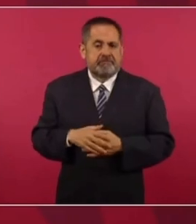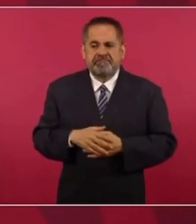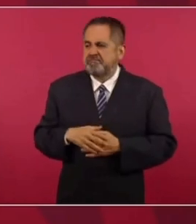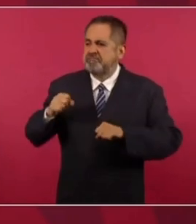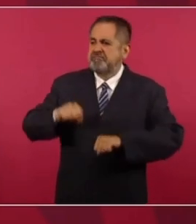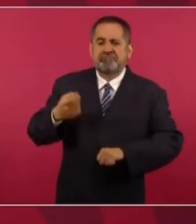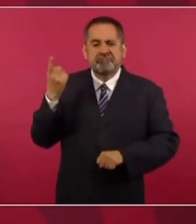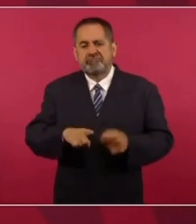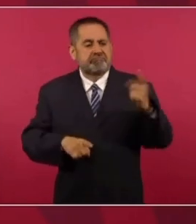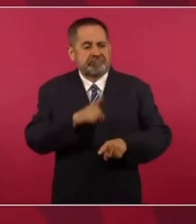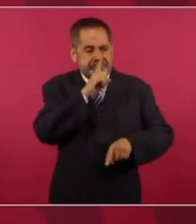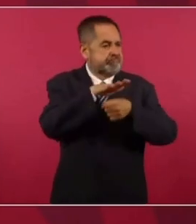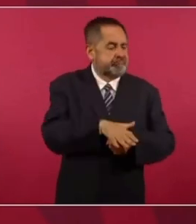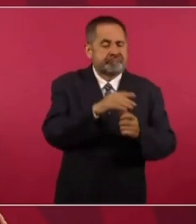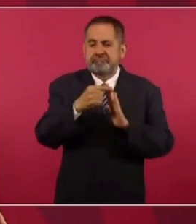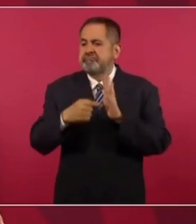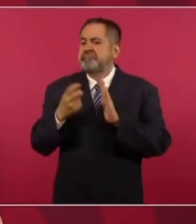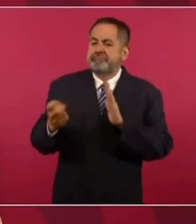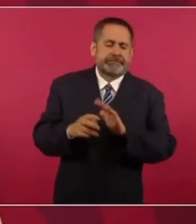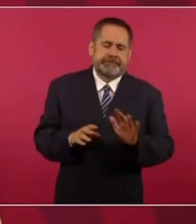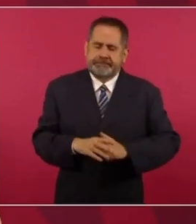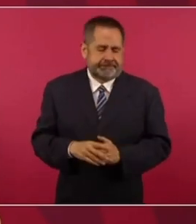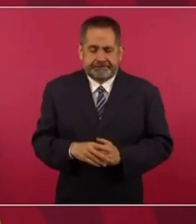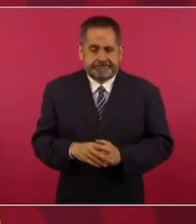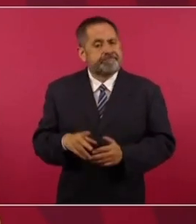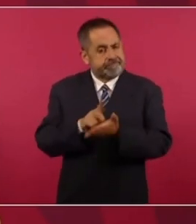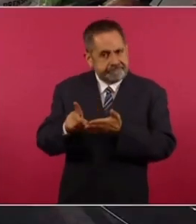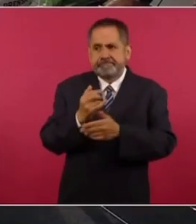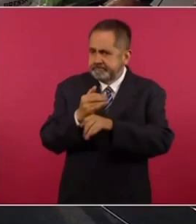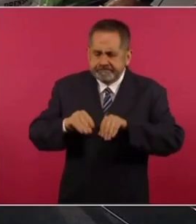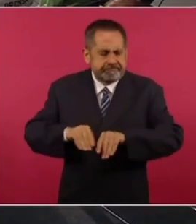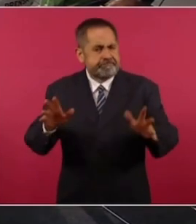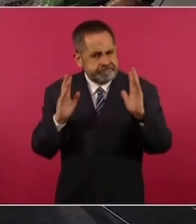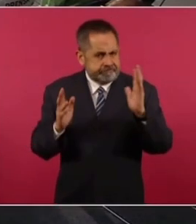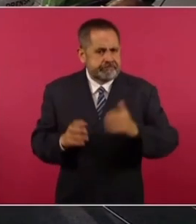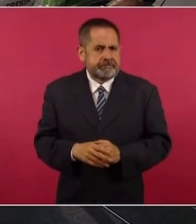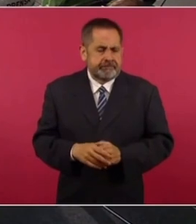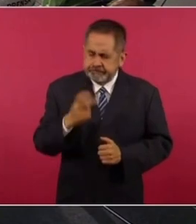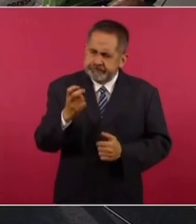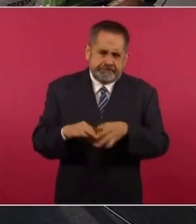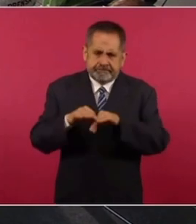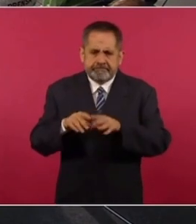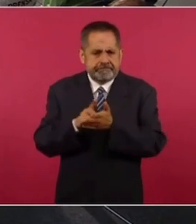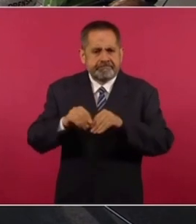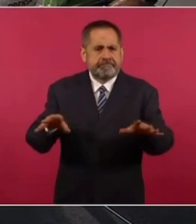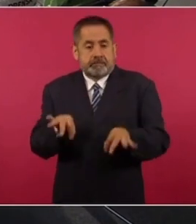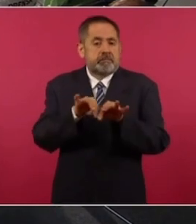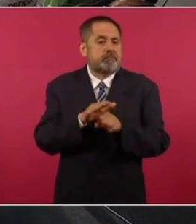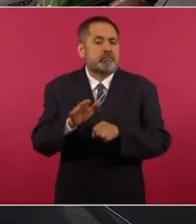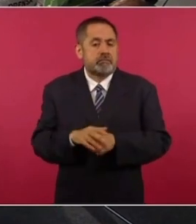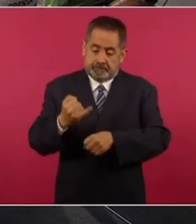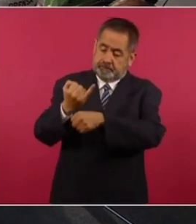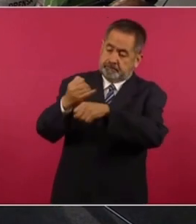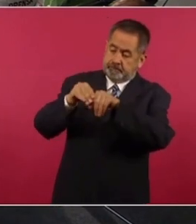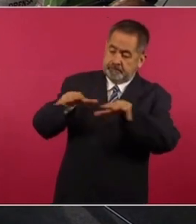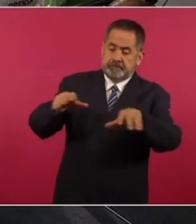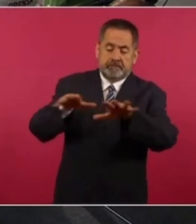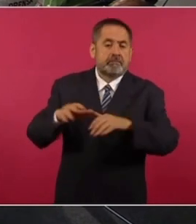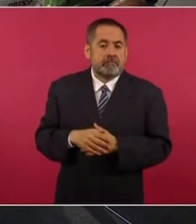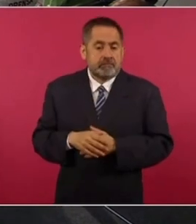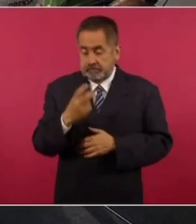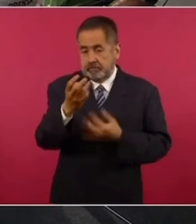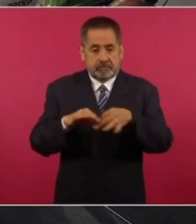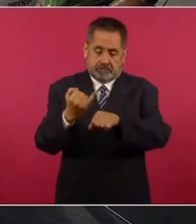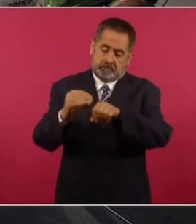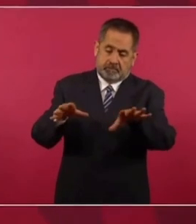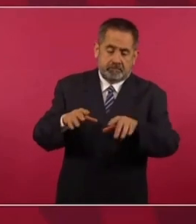autoritarismo, y el derecho a la información. Nada más eso. Es más importante la información que la